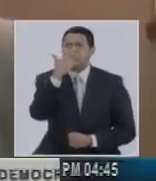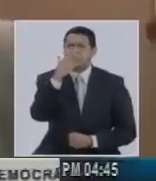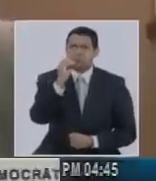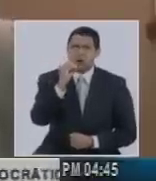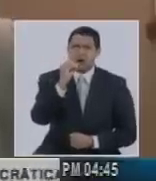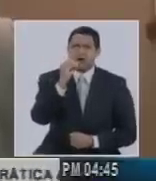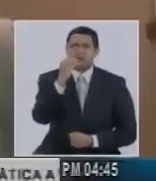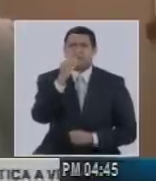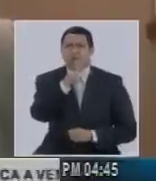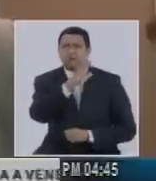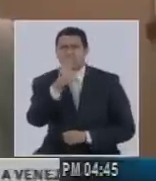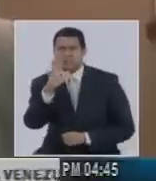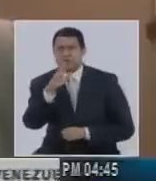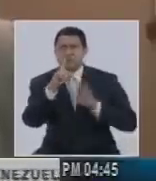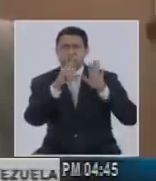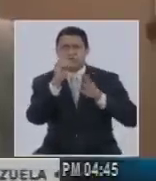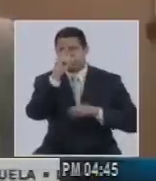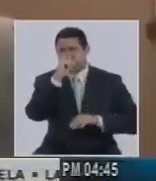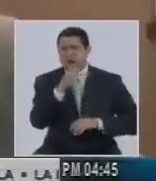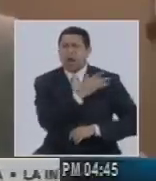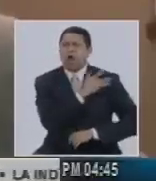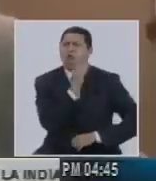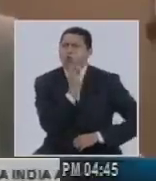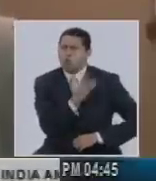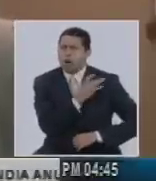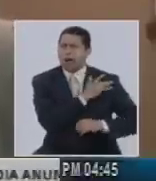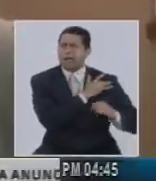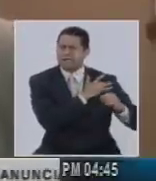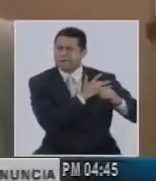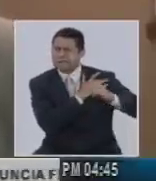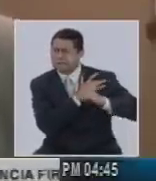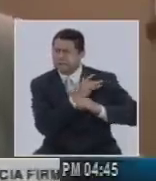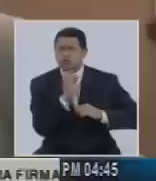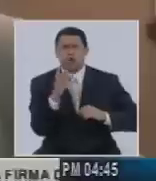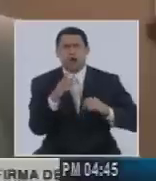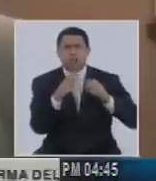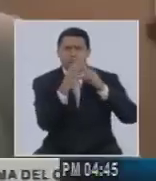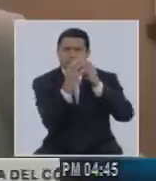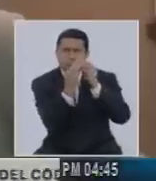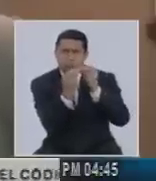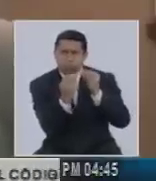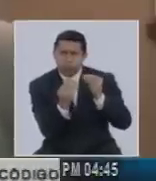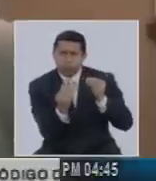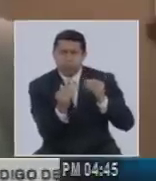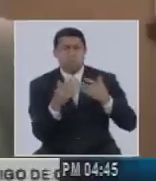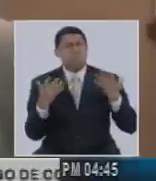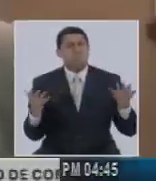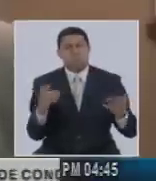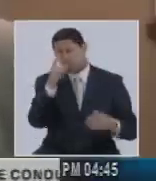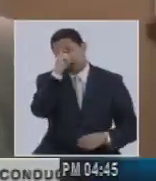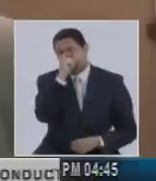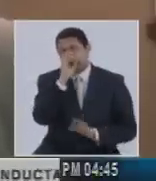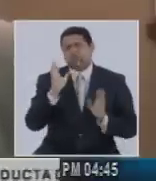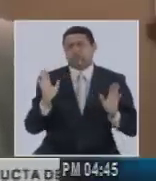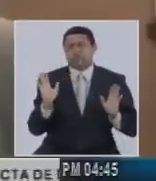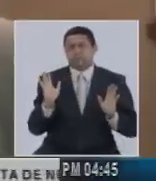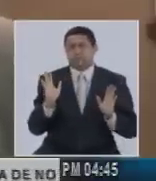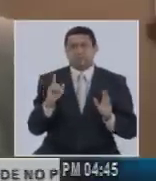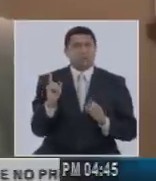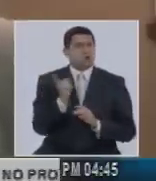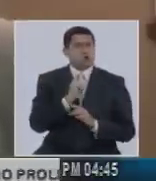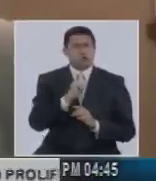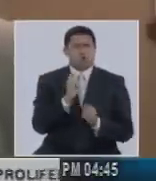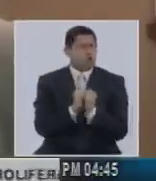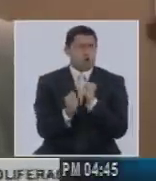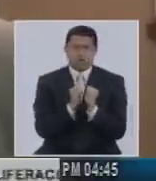y pico, 60, que empiezan a tener problemas del manguito por degeneración, simplemente por la edad. Y no es tanto